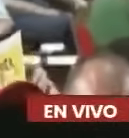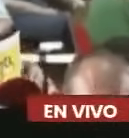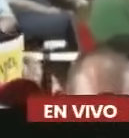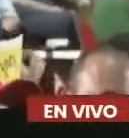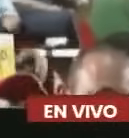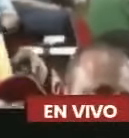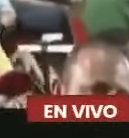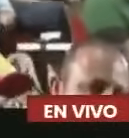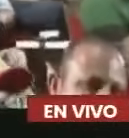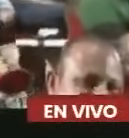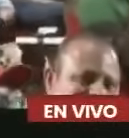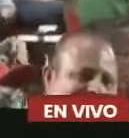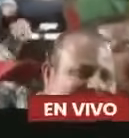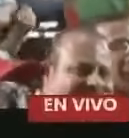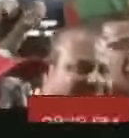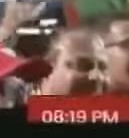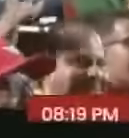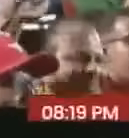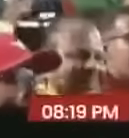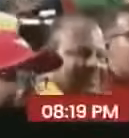de las mujeres.